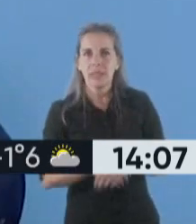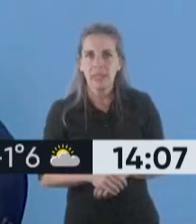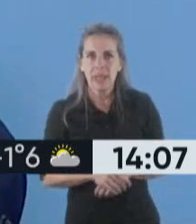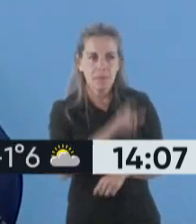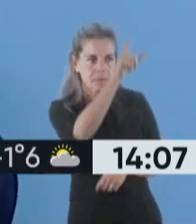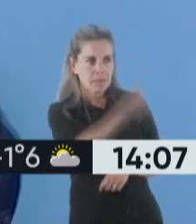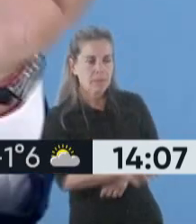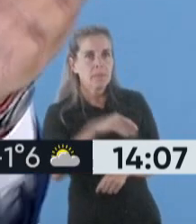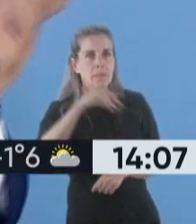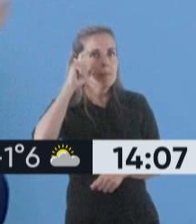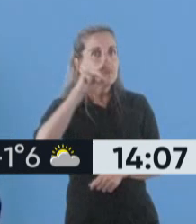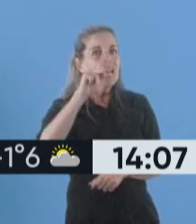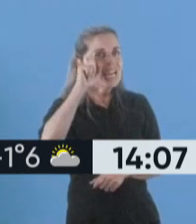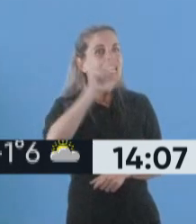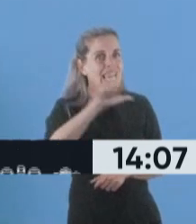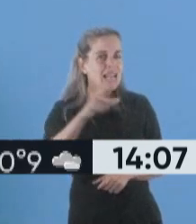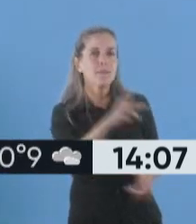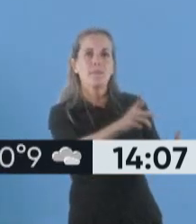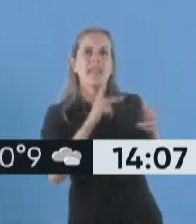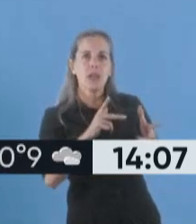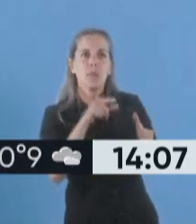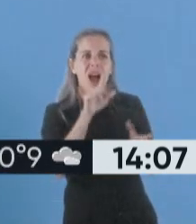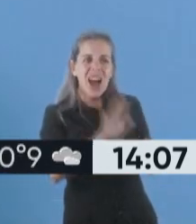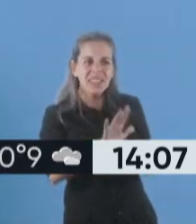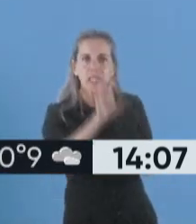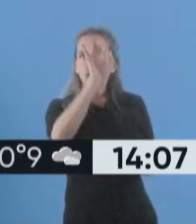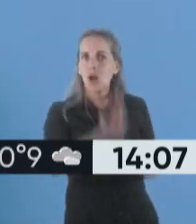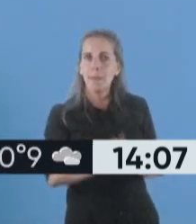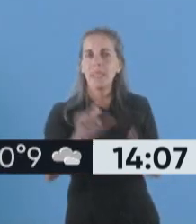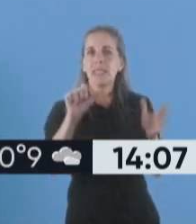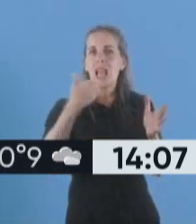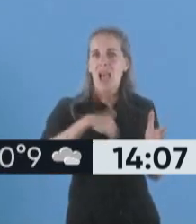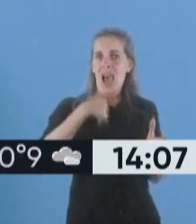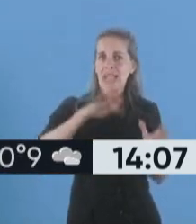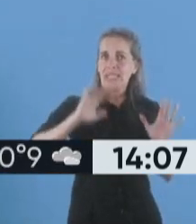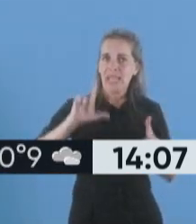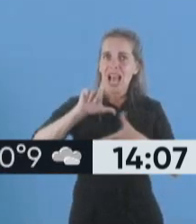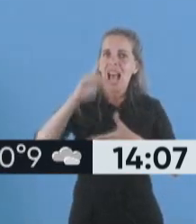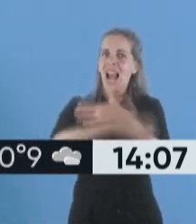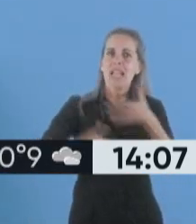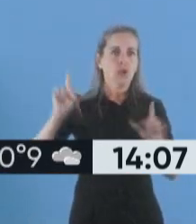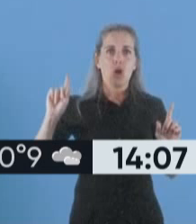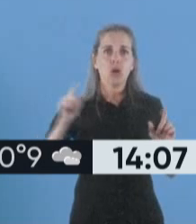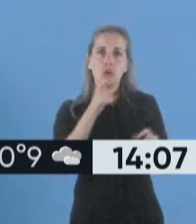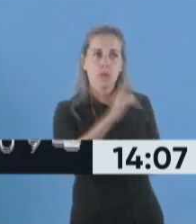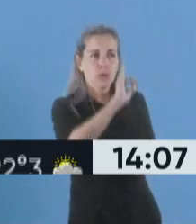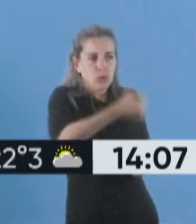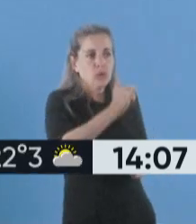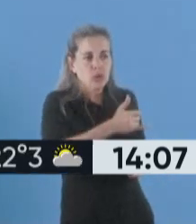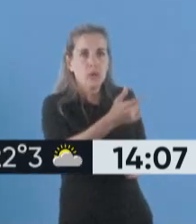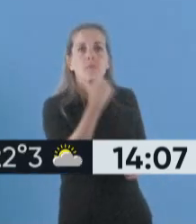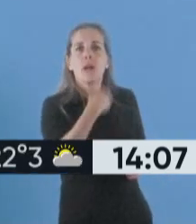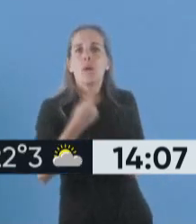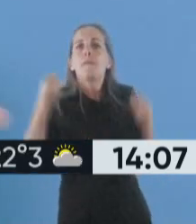Merkel me dijo, pero eso pasa solo en Argentina, no pasa en América Latina. Y sí, le dije, sí. ¿Pero y por